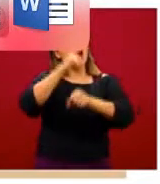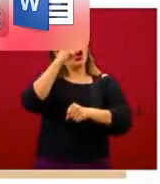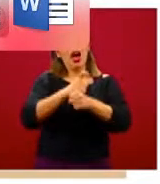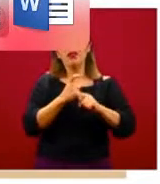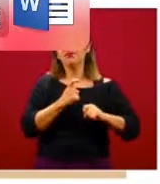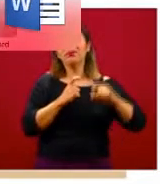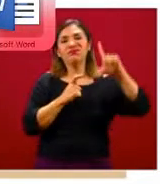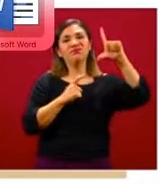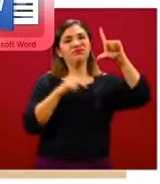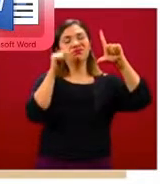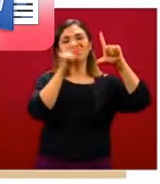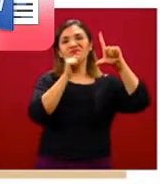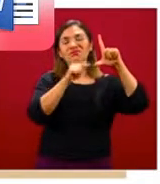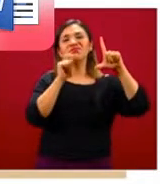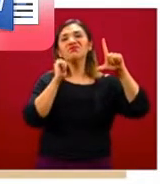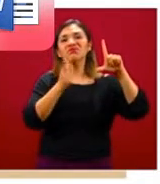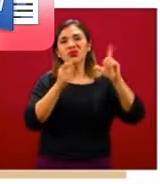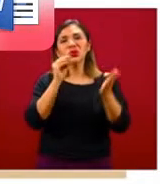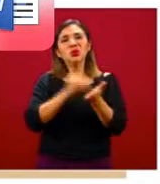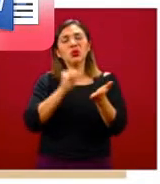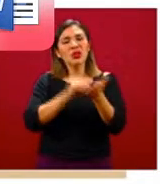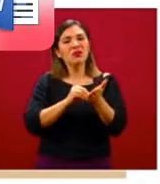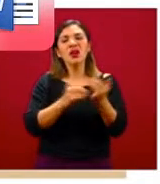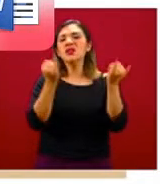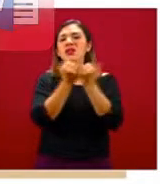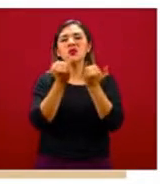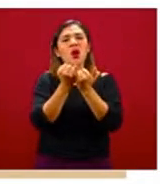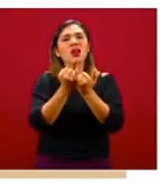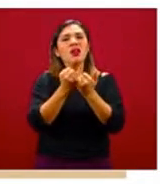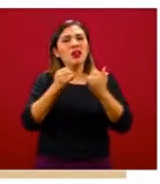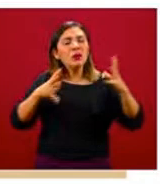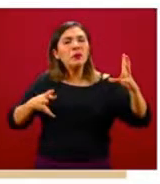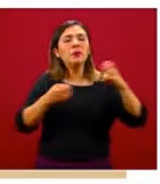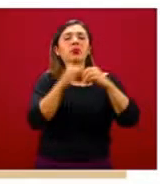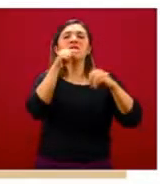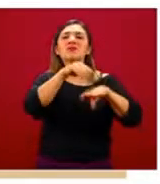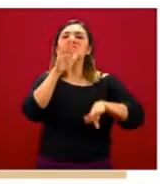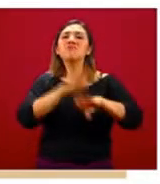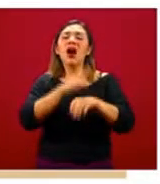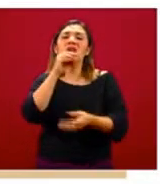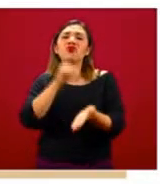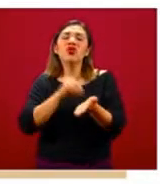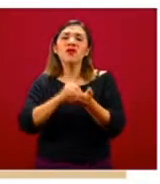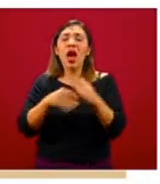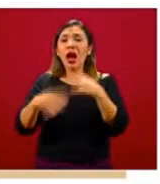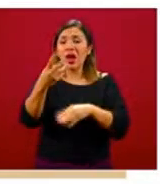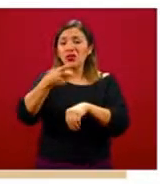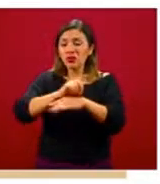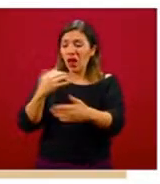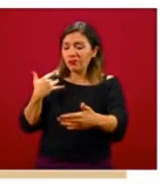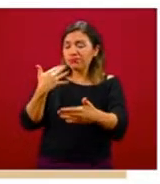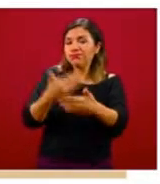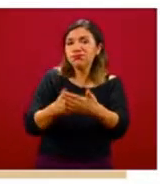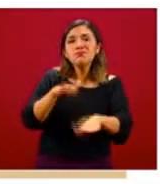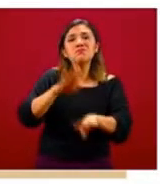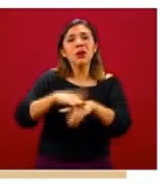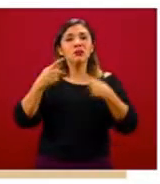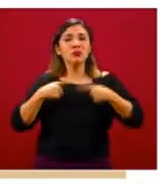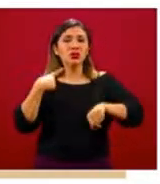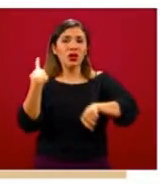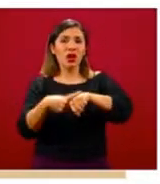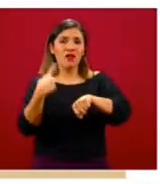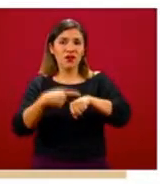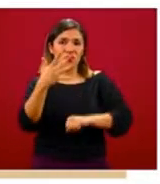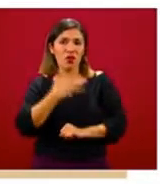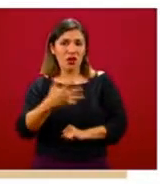entidad decreasing. federativa que, Mexico que la carga City acumulada, is the es la que state también en with los últimos cumulative 14 días burden for the concentra last la mayor 14 cantidad days